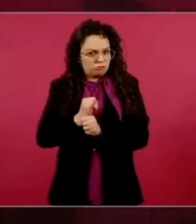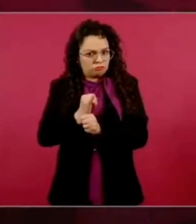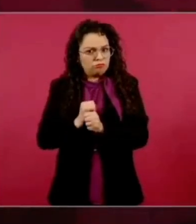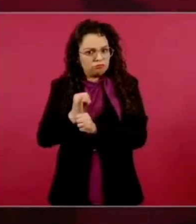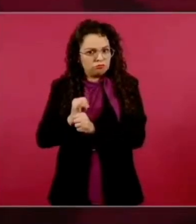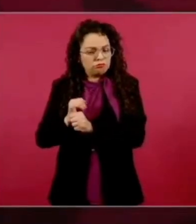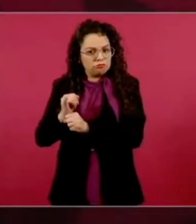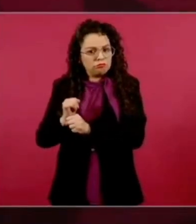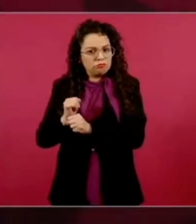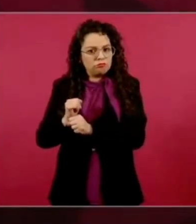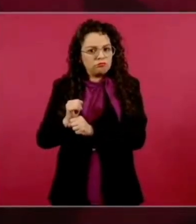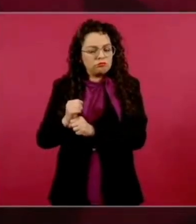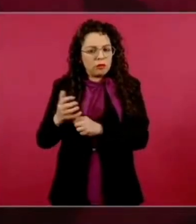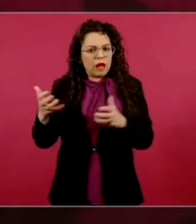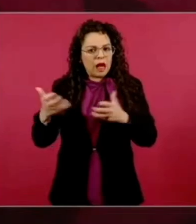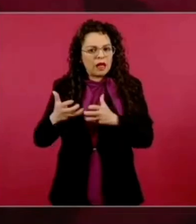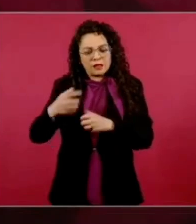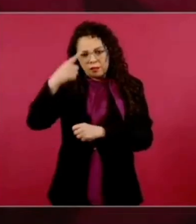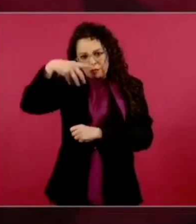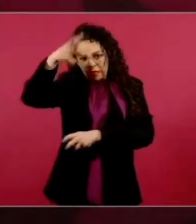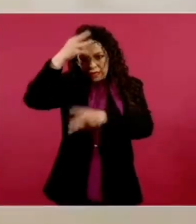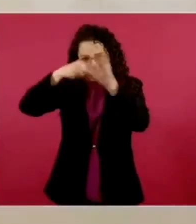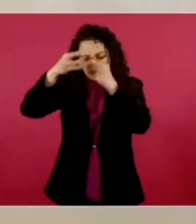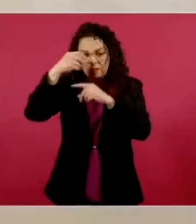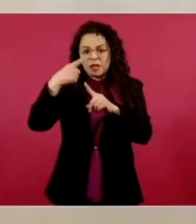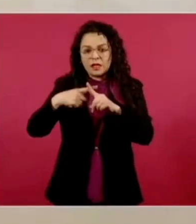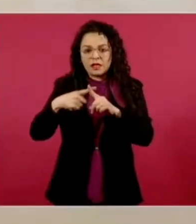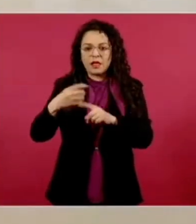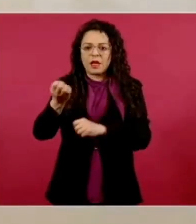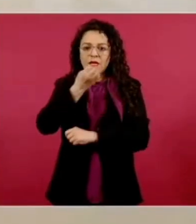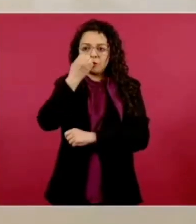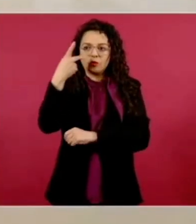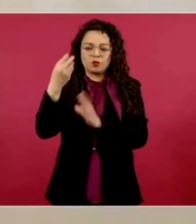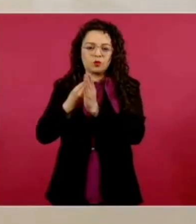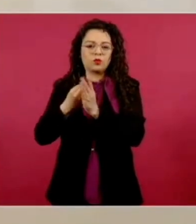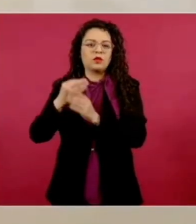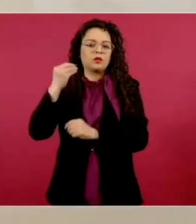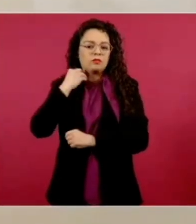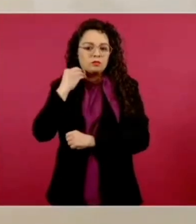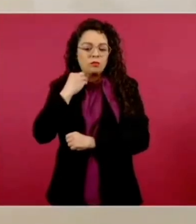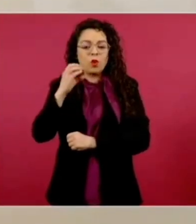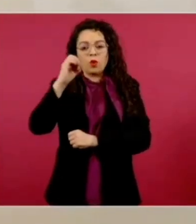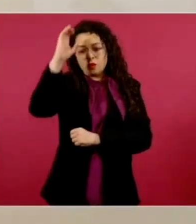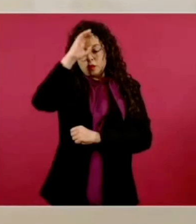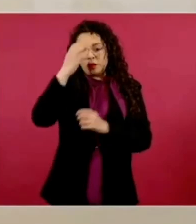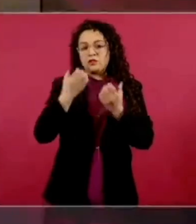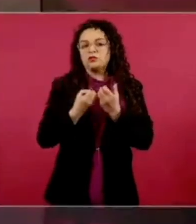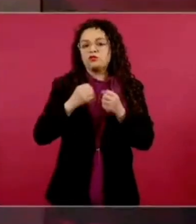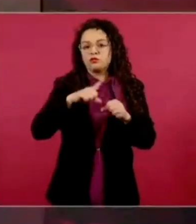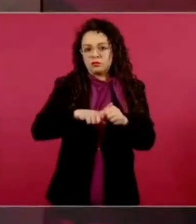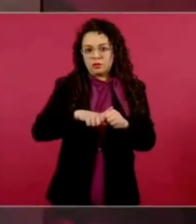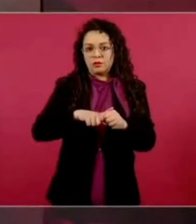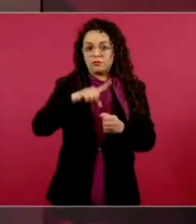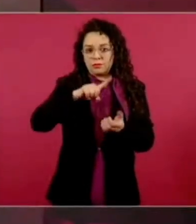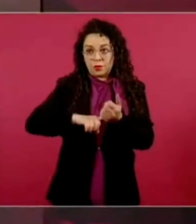de Derecho, de Ciencia Social, en las universidades.